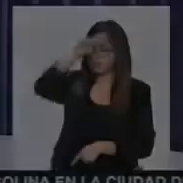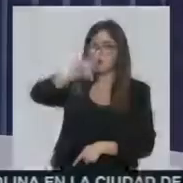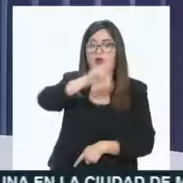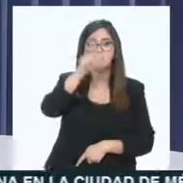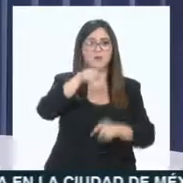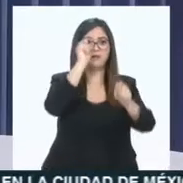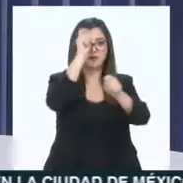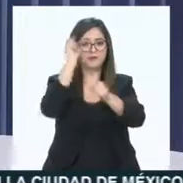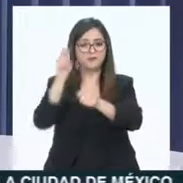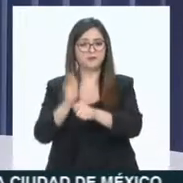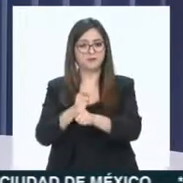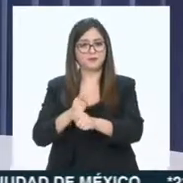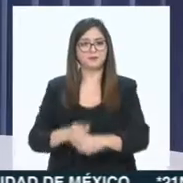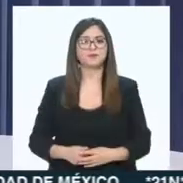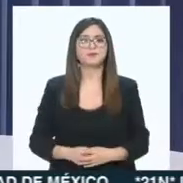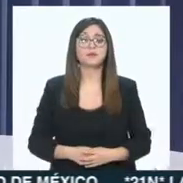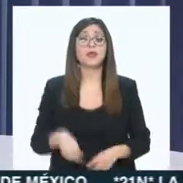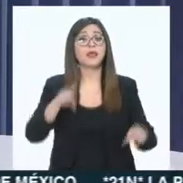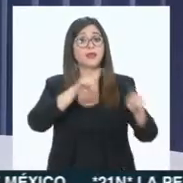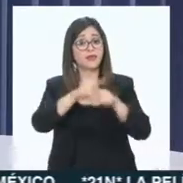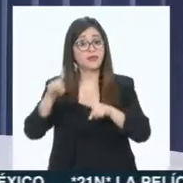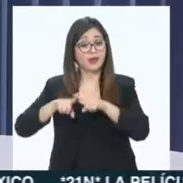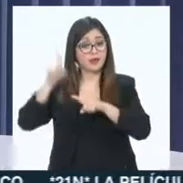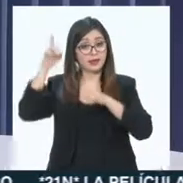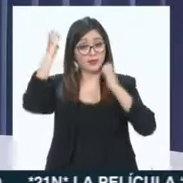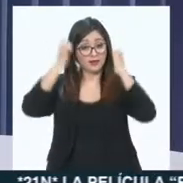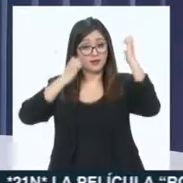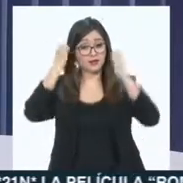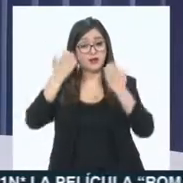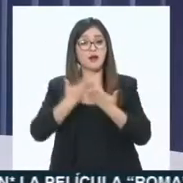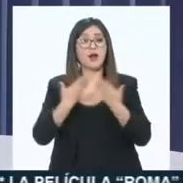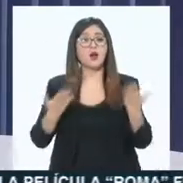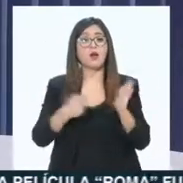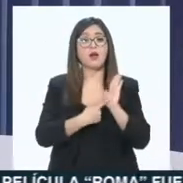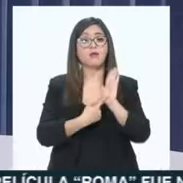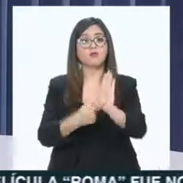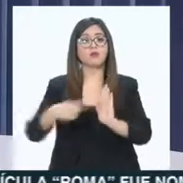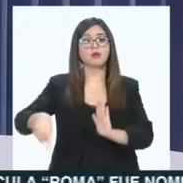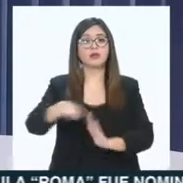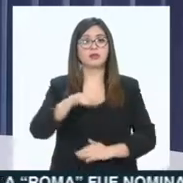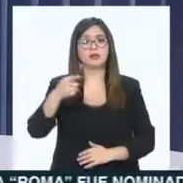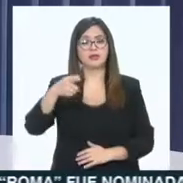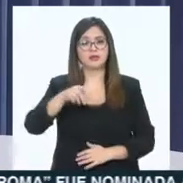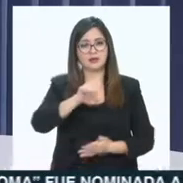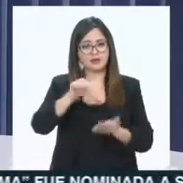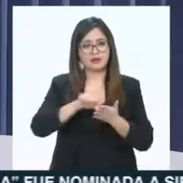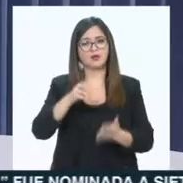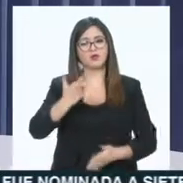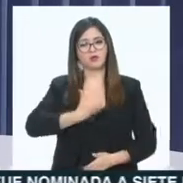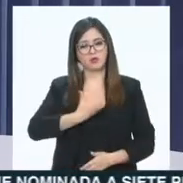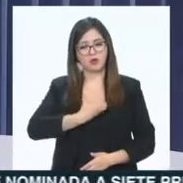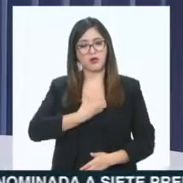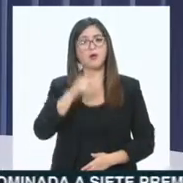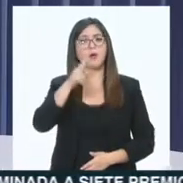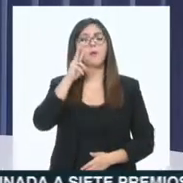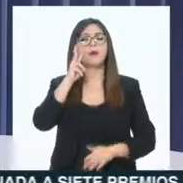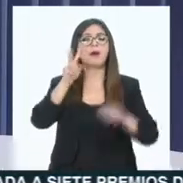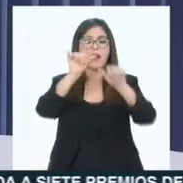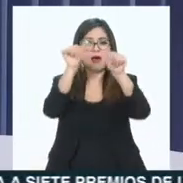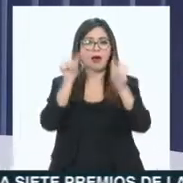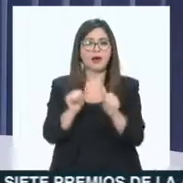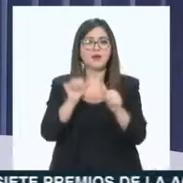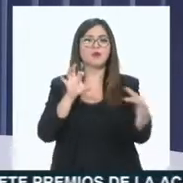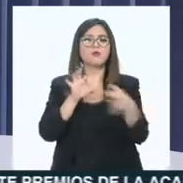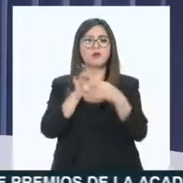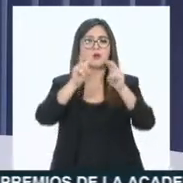Fíjese que a través pues, de varias exposiciones y ahora una que se encuentra en el centro histórico, pues nos muestra precisamente la evolución del arte sobre el cuerpo humano.